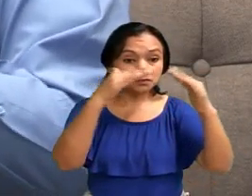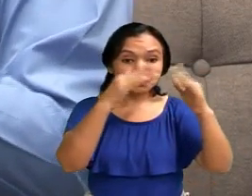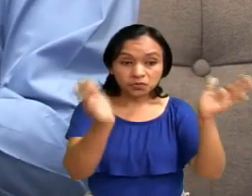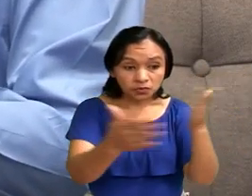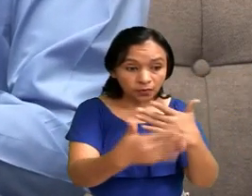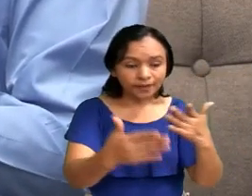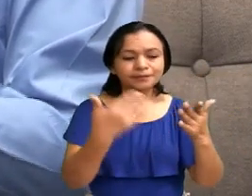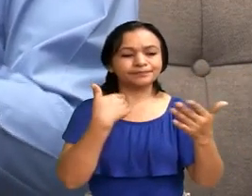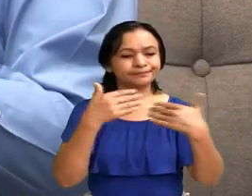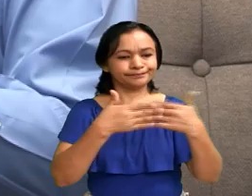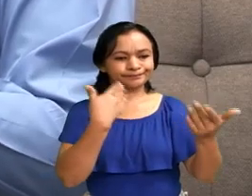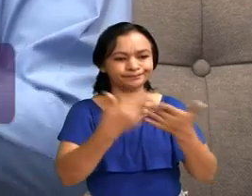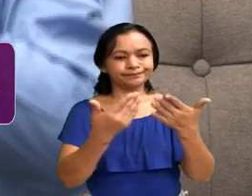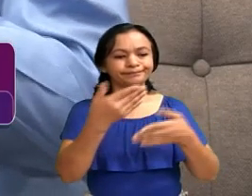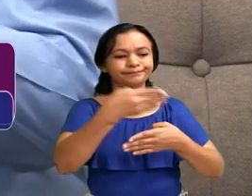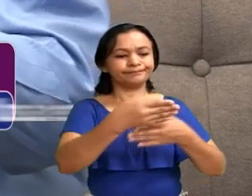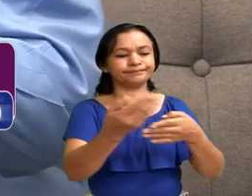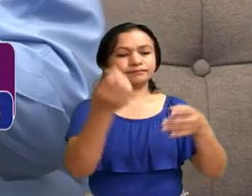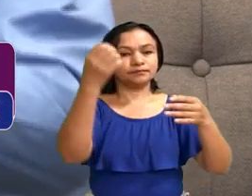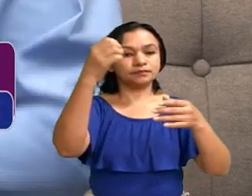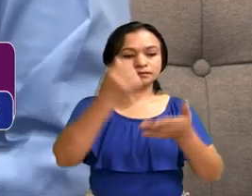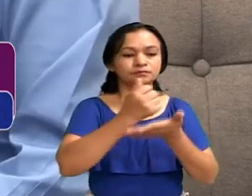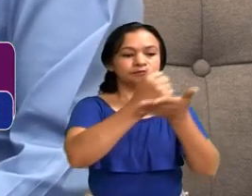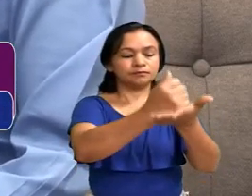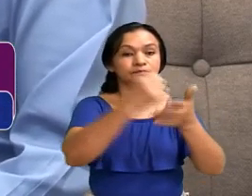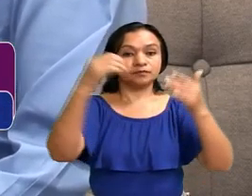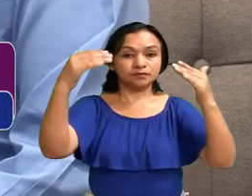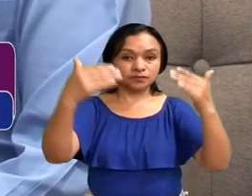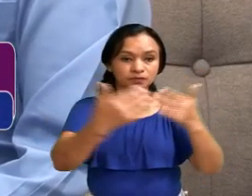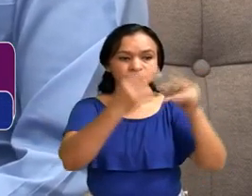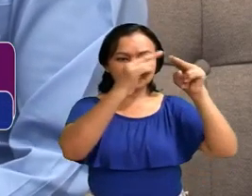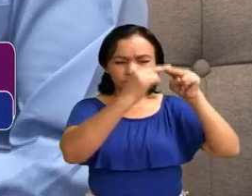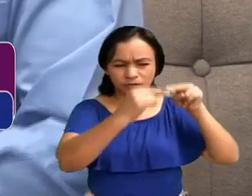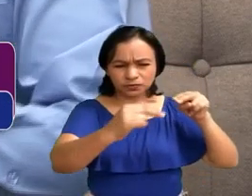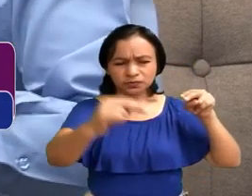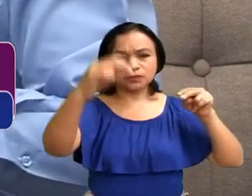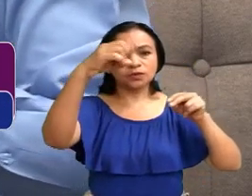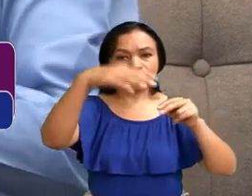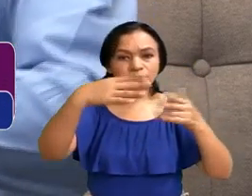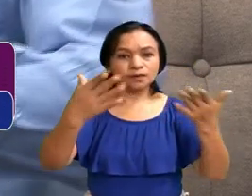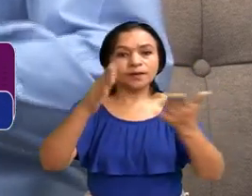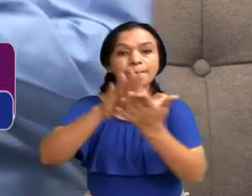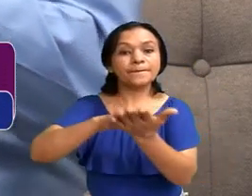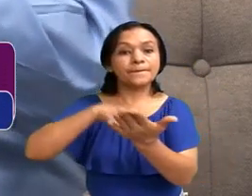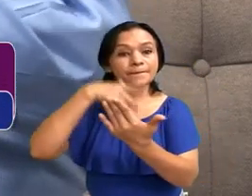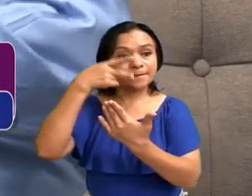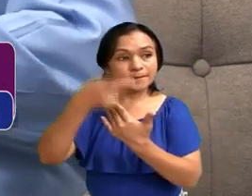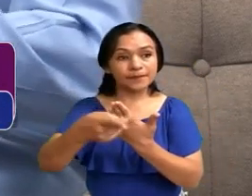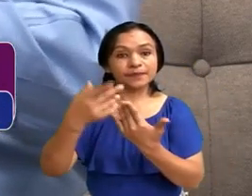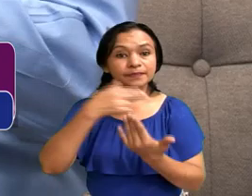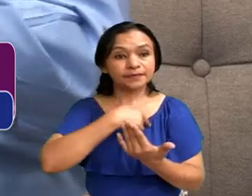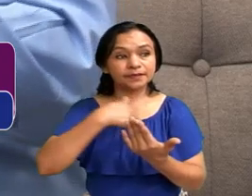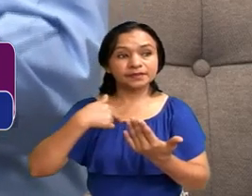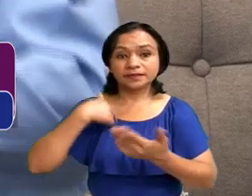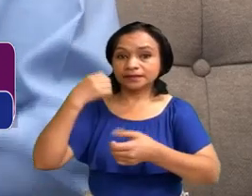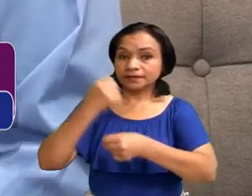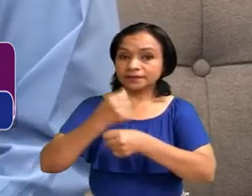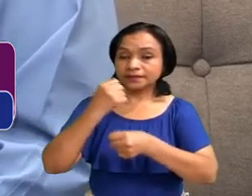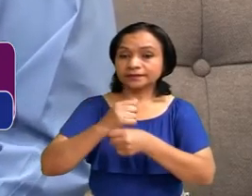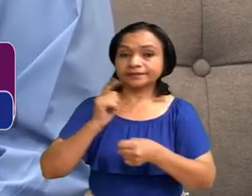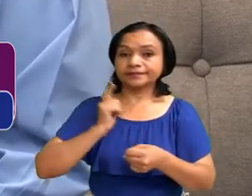y mejorar la calidad de la energía donde existe. Entonces, este programa se ha venido desarrollando,